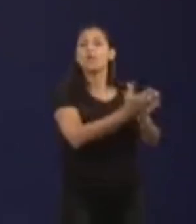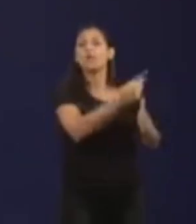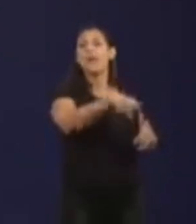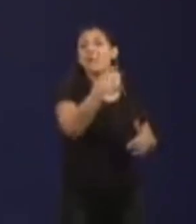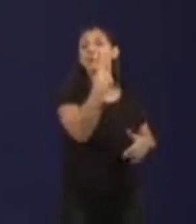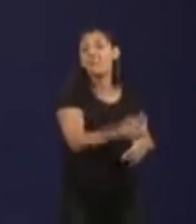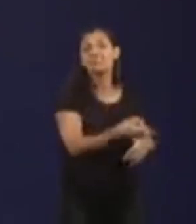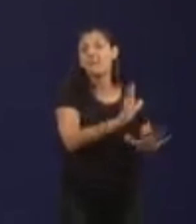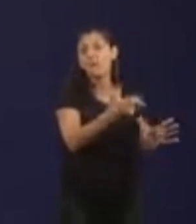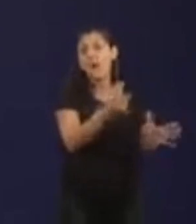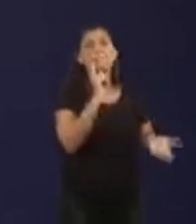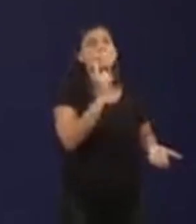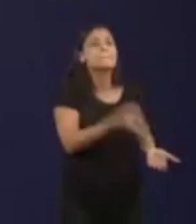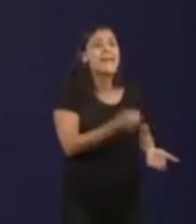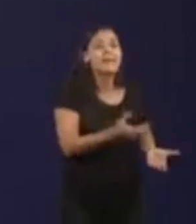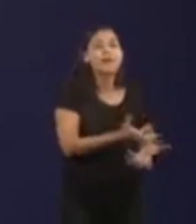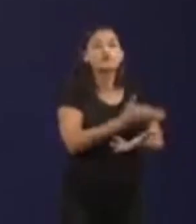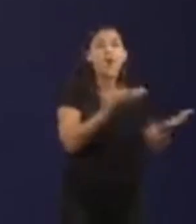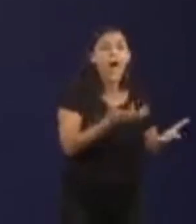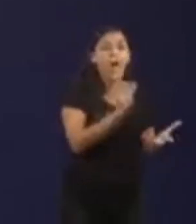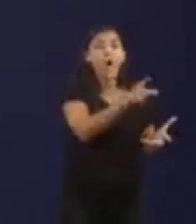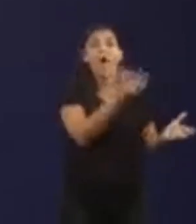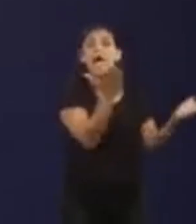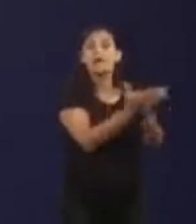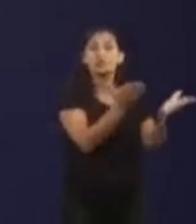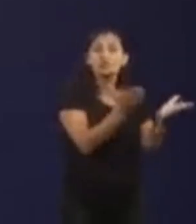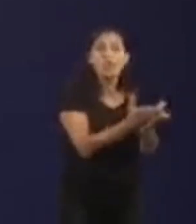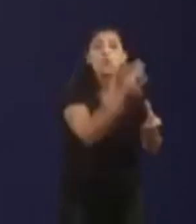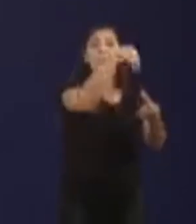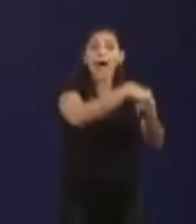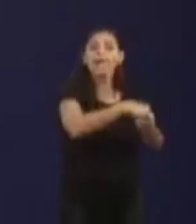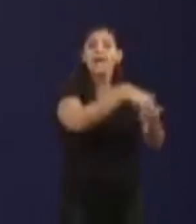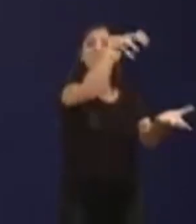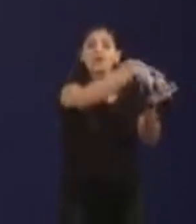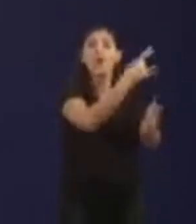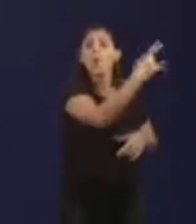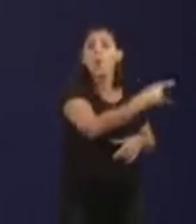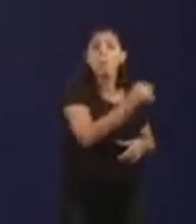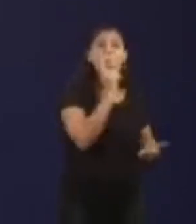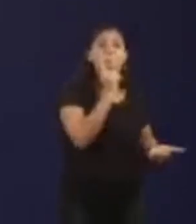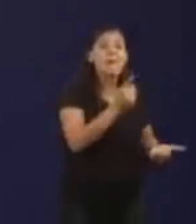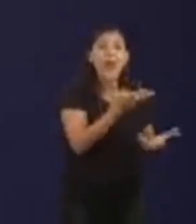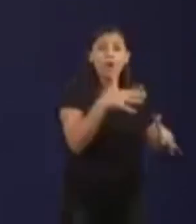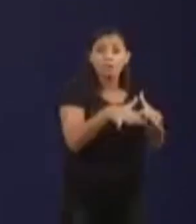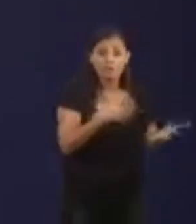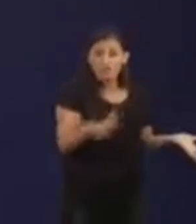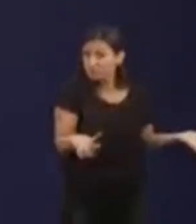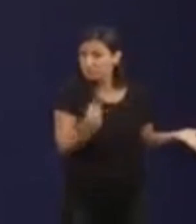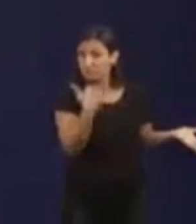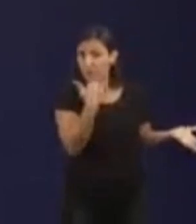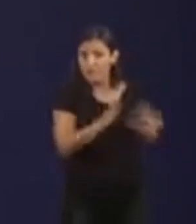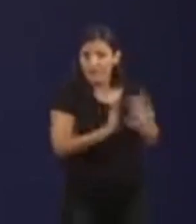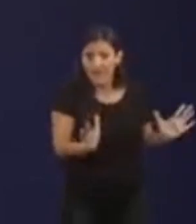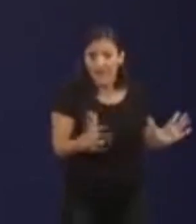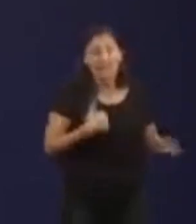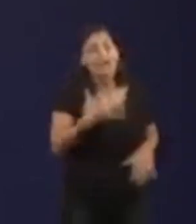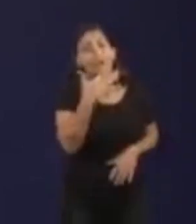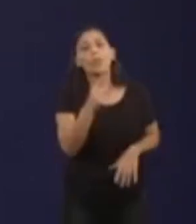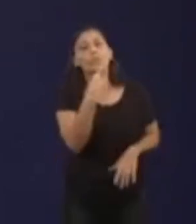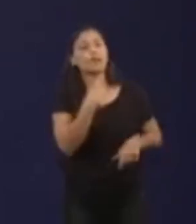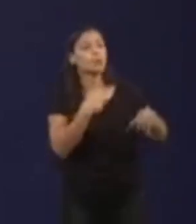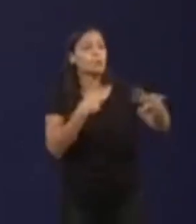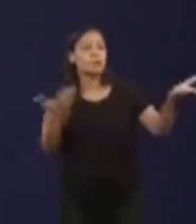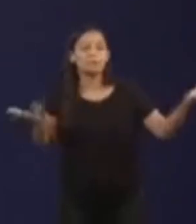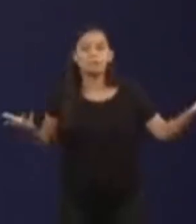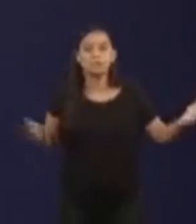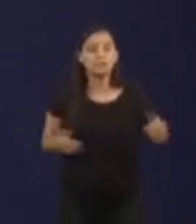ningún tipo de cuestiona en términos de sus estudios académicos por lo tanto no entiendo bien la pregunta me me escapa escapa